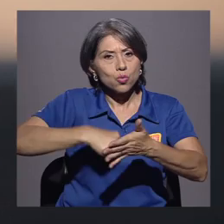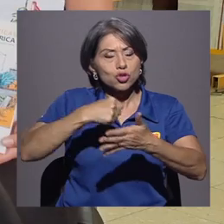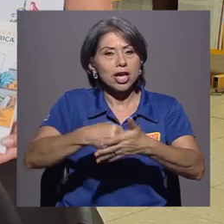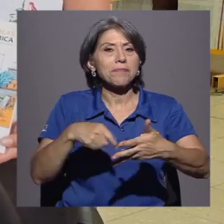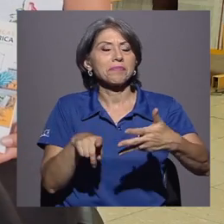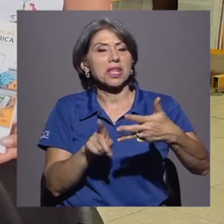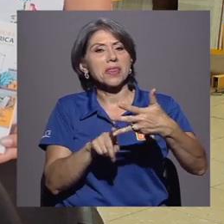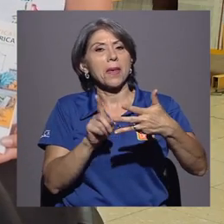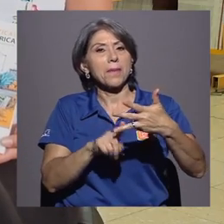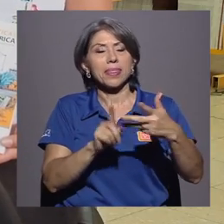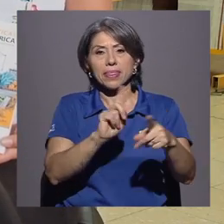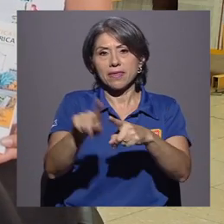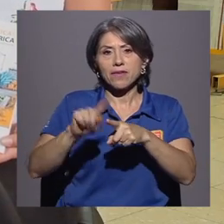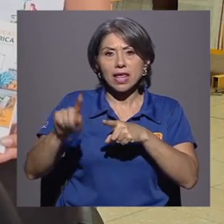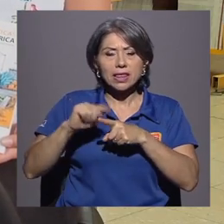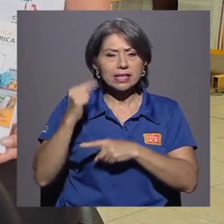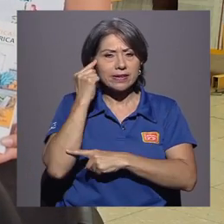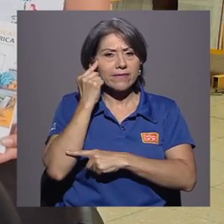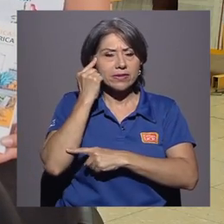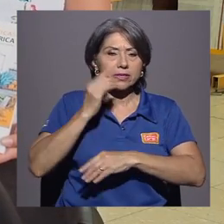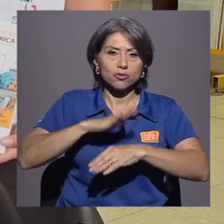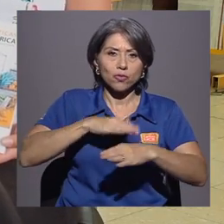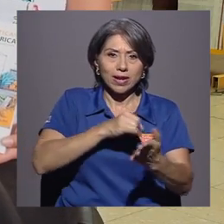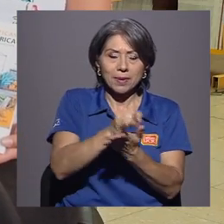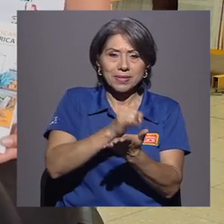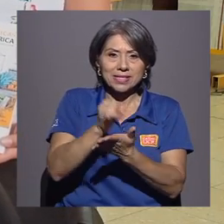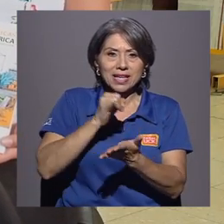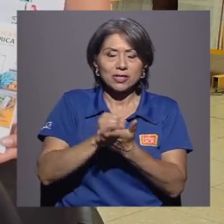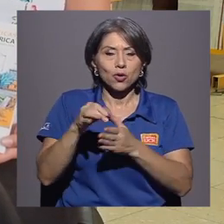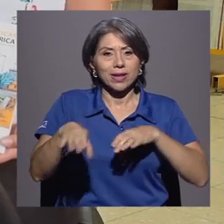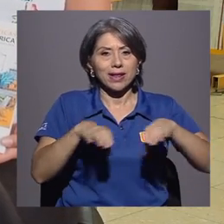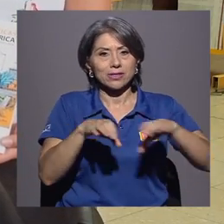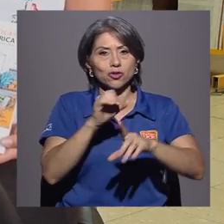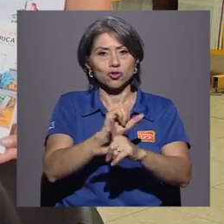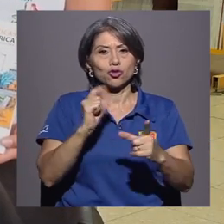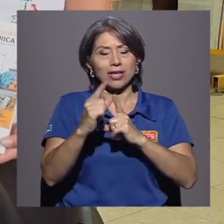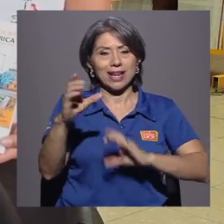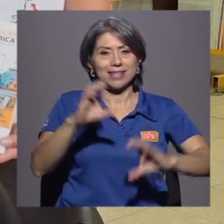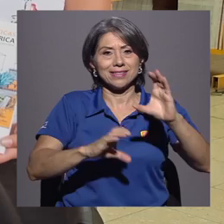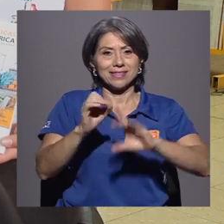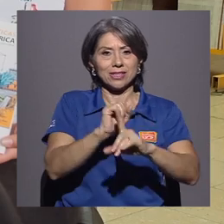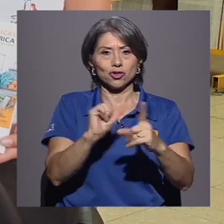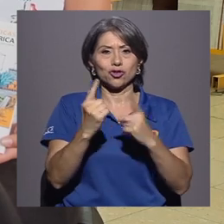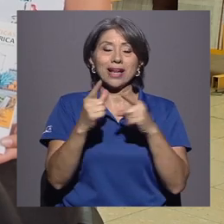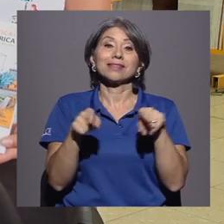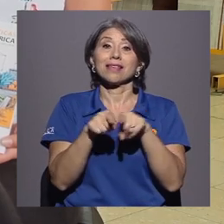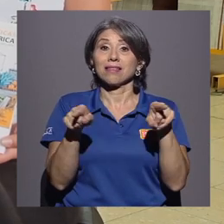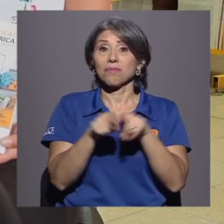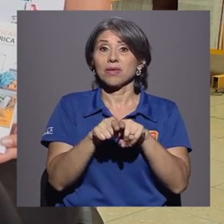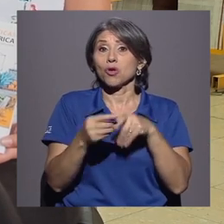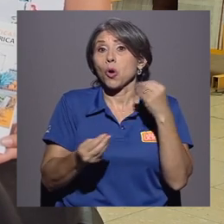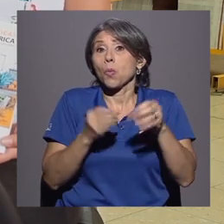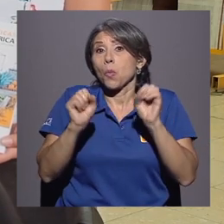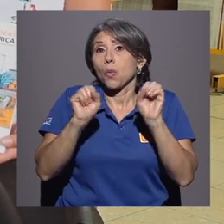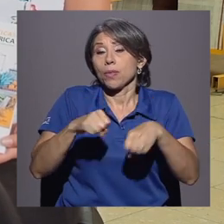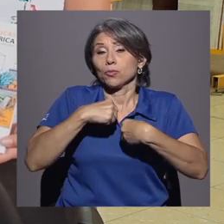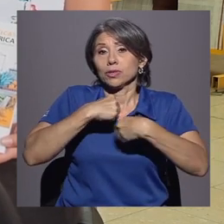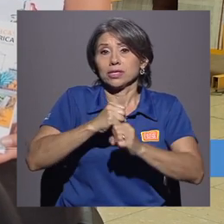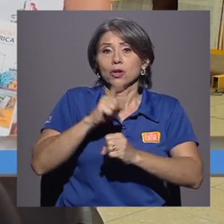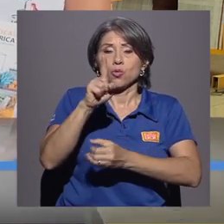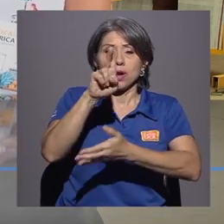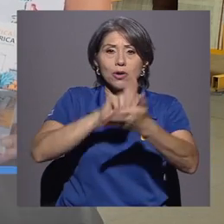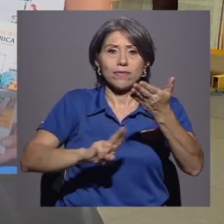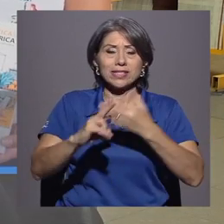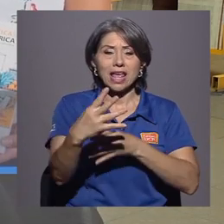y también diferentes reflexiones sobre la investigación y la acción social en ciencias sociales y también cómo podemos hacer una